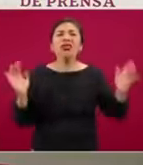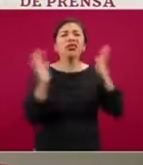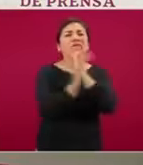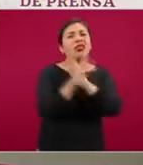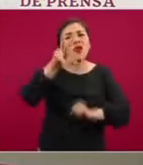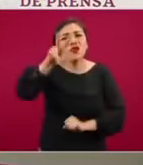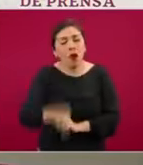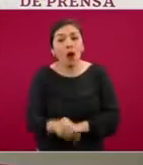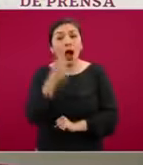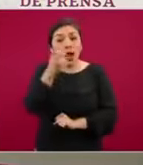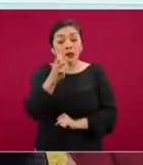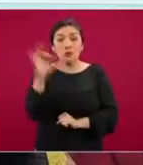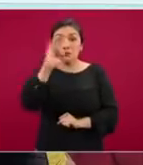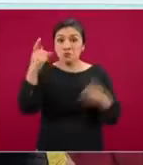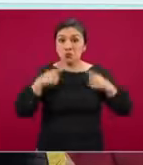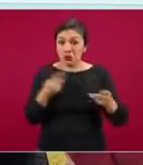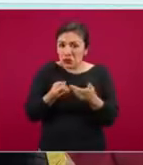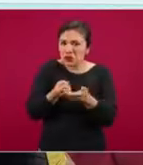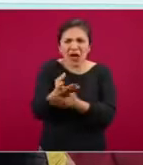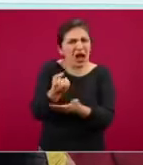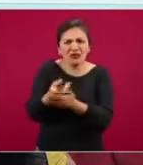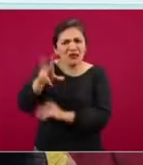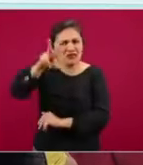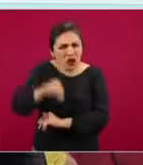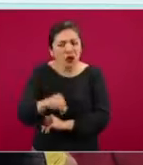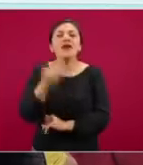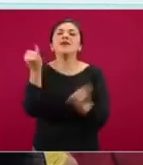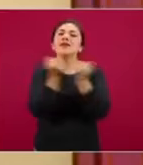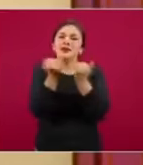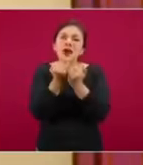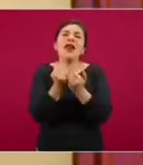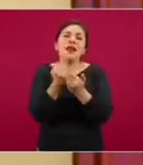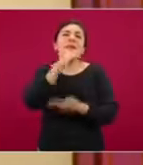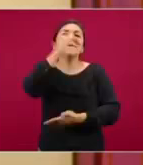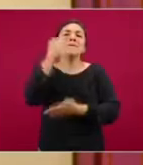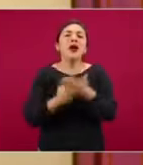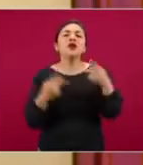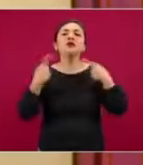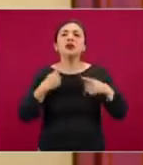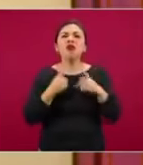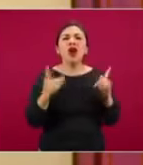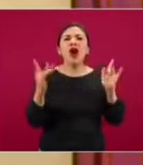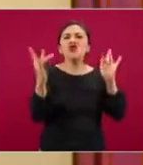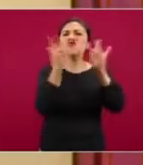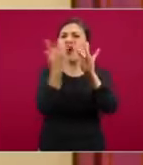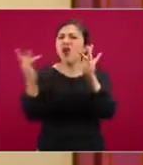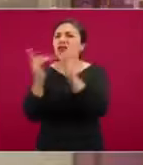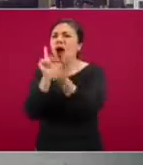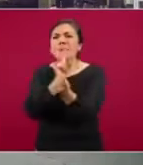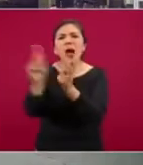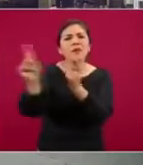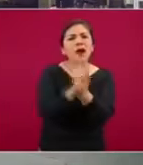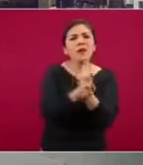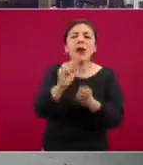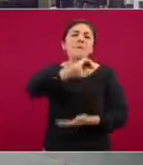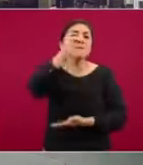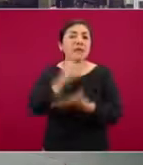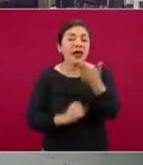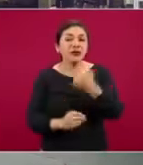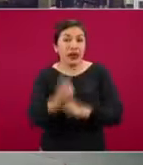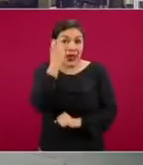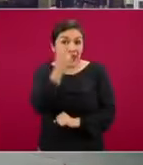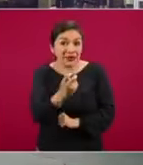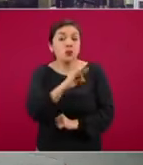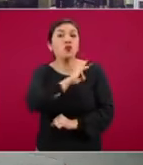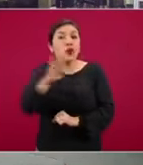tanto, al disminuir la movilidad, disminuir también la posibilidad de la interacción cercana entre personas y que entonces esto